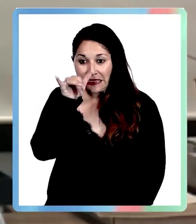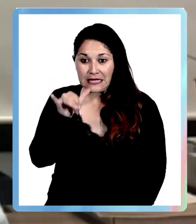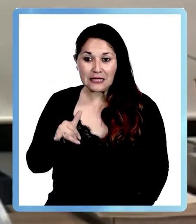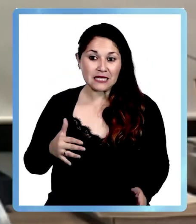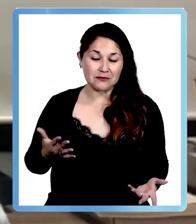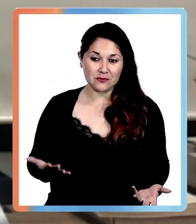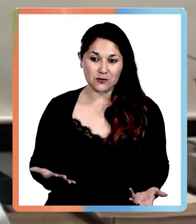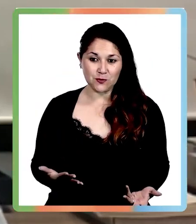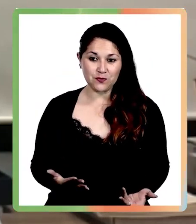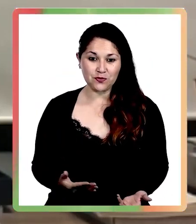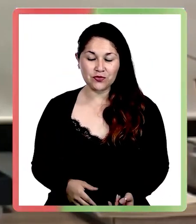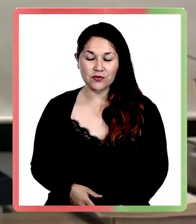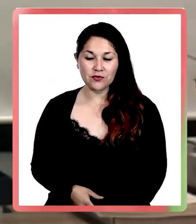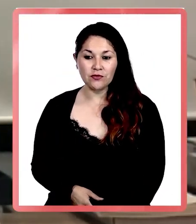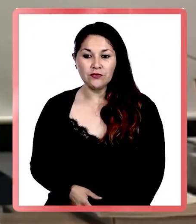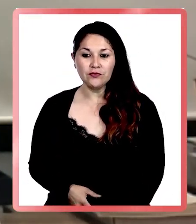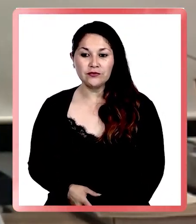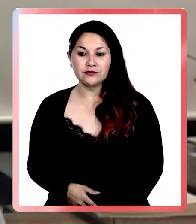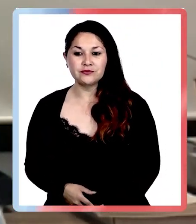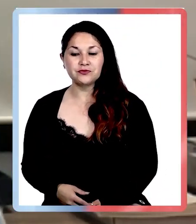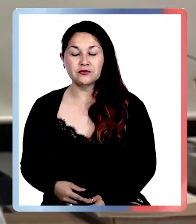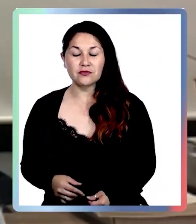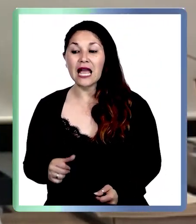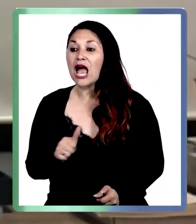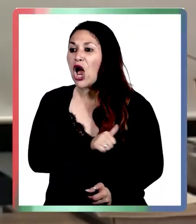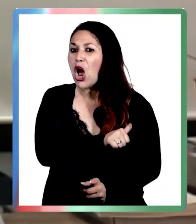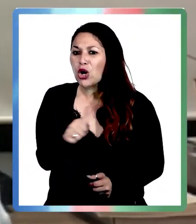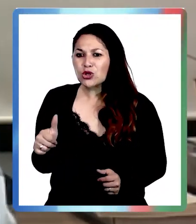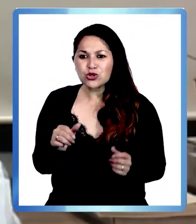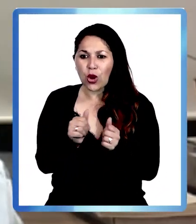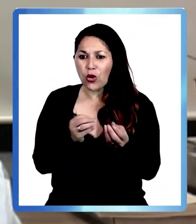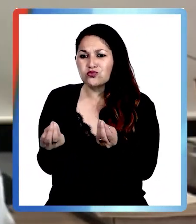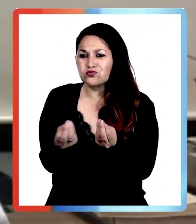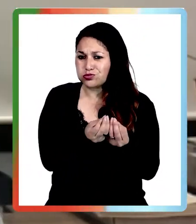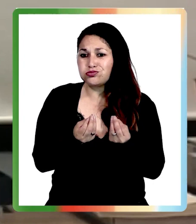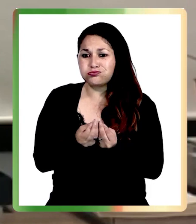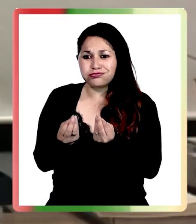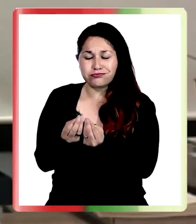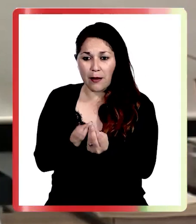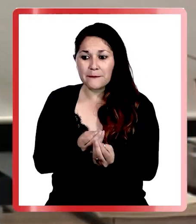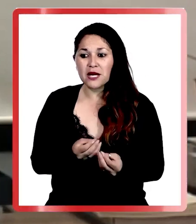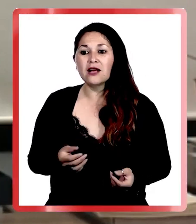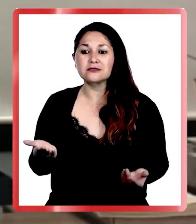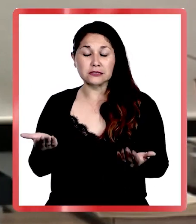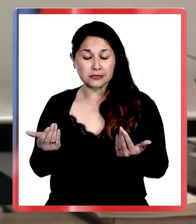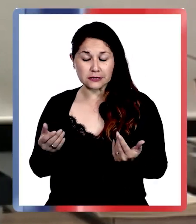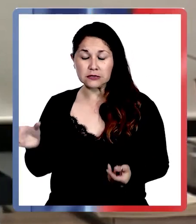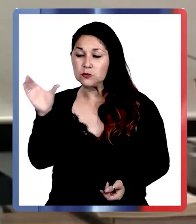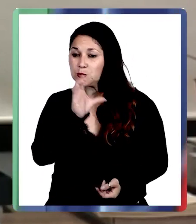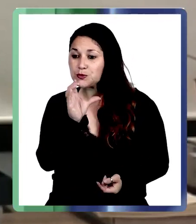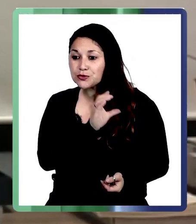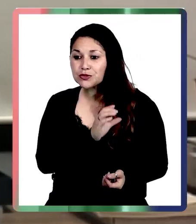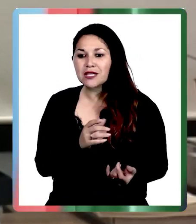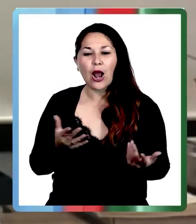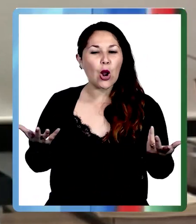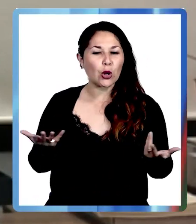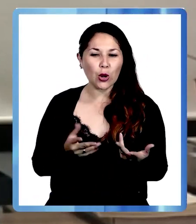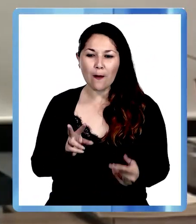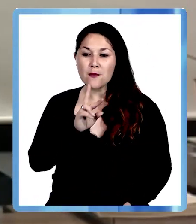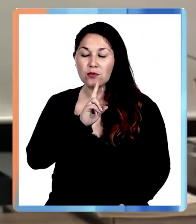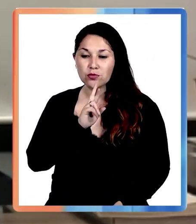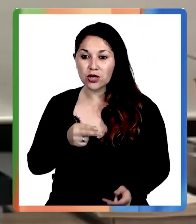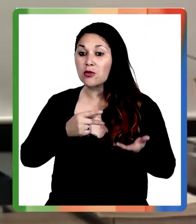si no lo solucionamos todos en conjunto tendríamos que buscar una forma, obviamente,